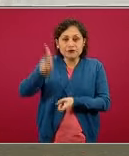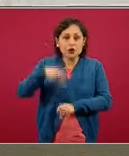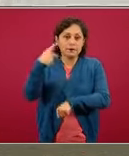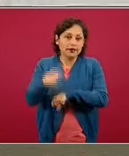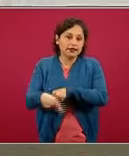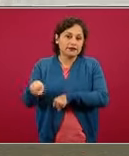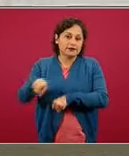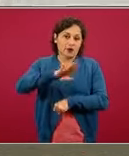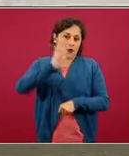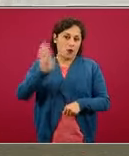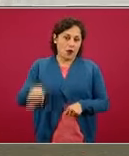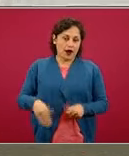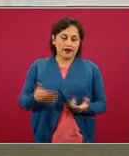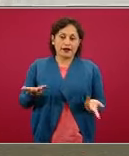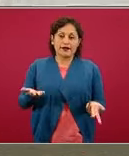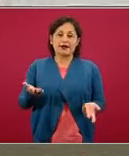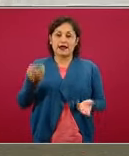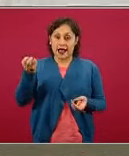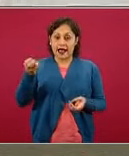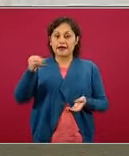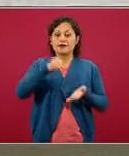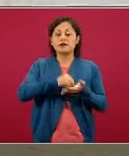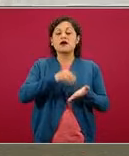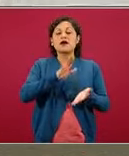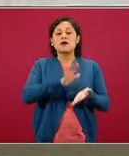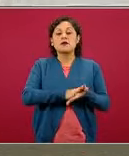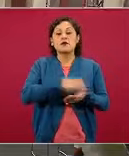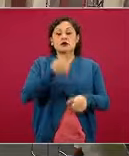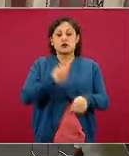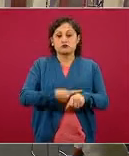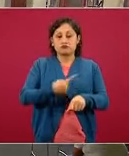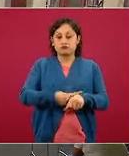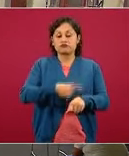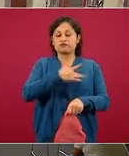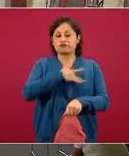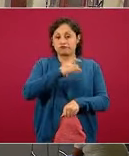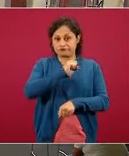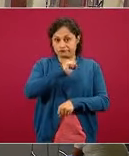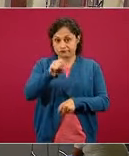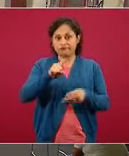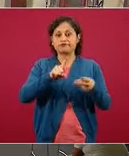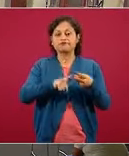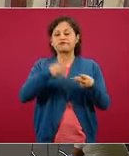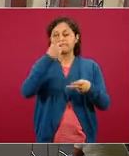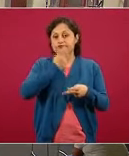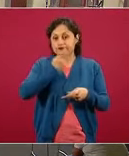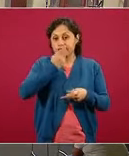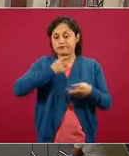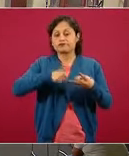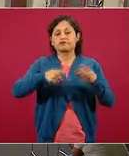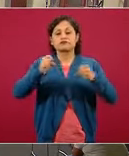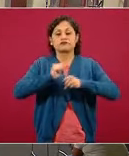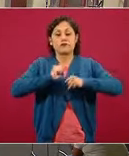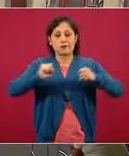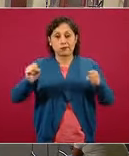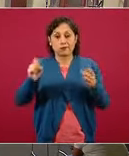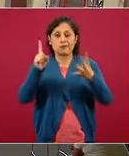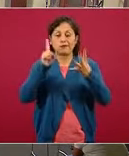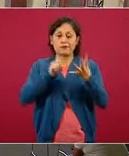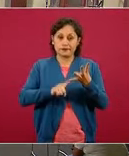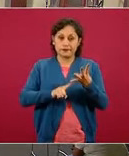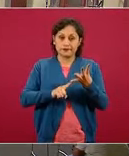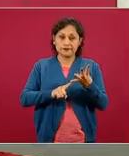se registra precisamente la hipertensión arterial sistémica, la diabetes mellitus, la obesidad, el